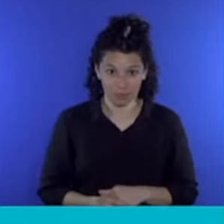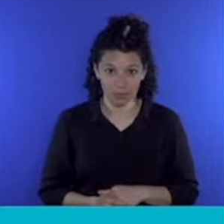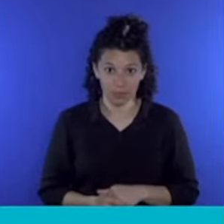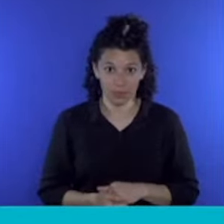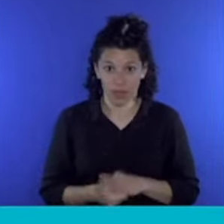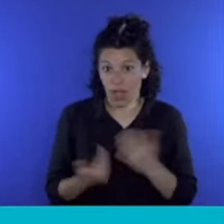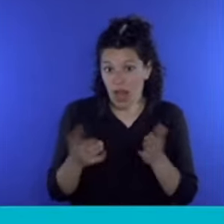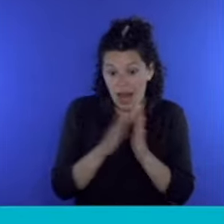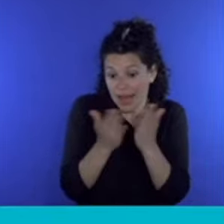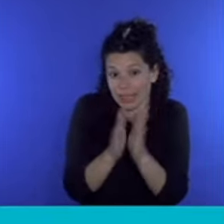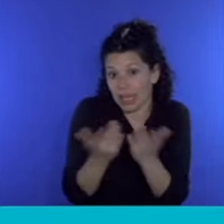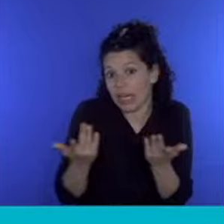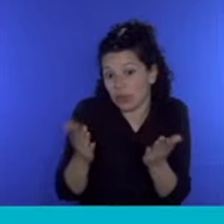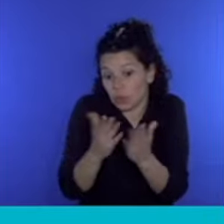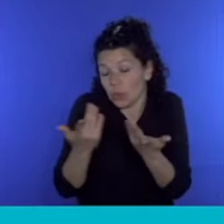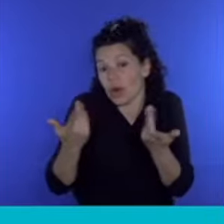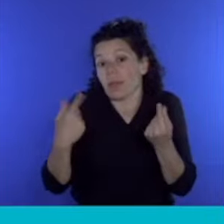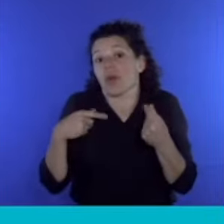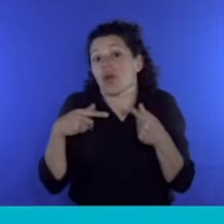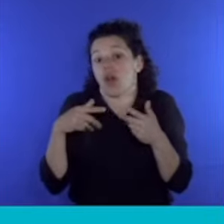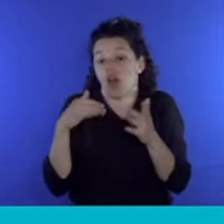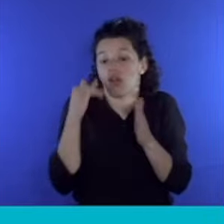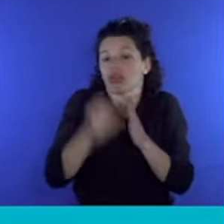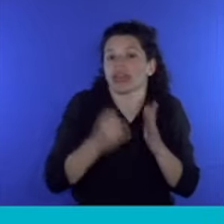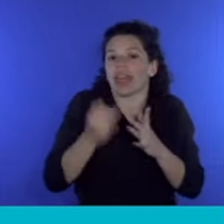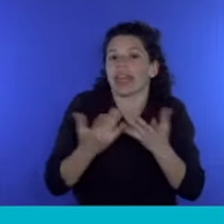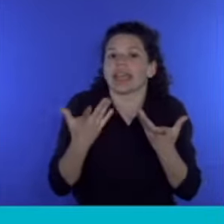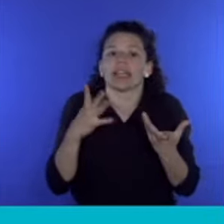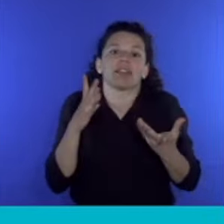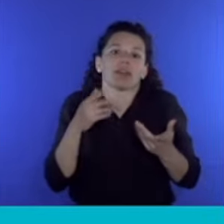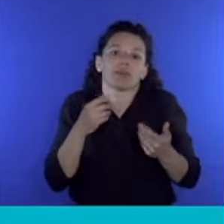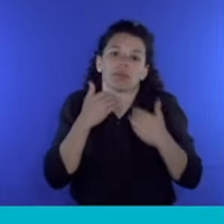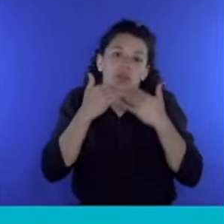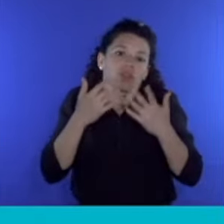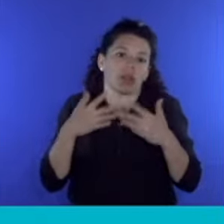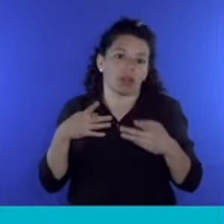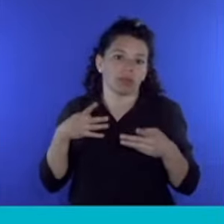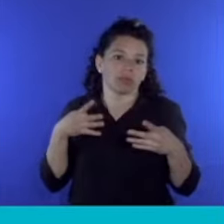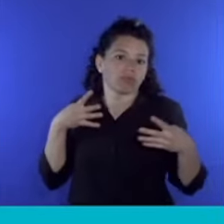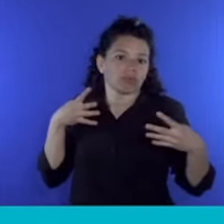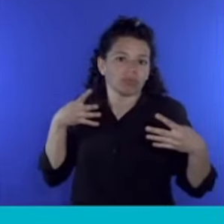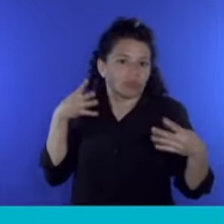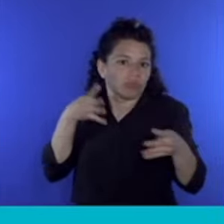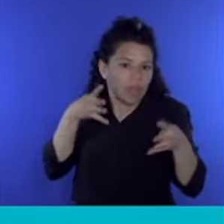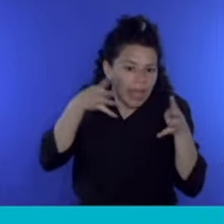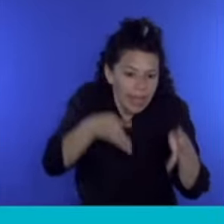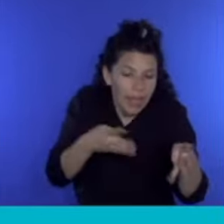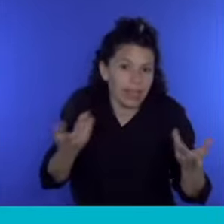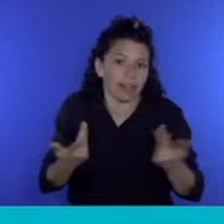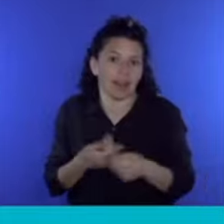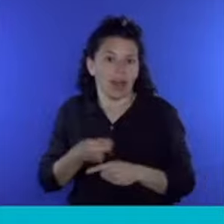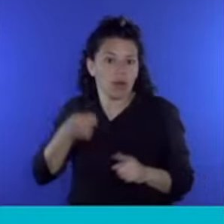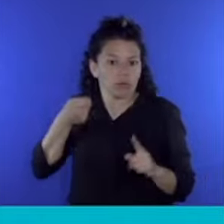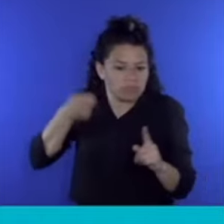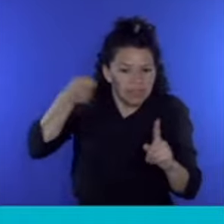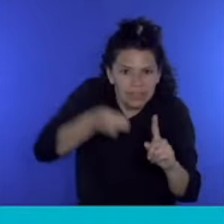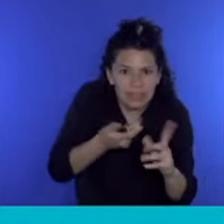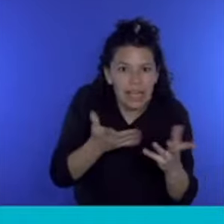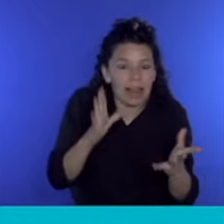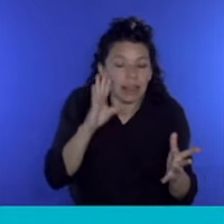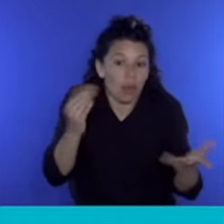Muchas veces describe actos muy cuestionables, un asesinato, una guerra, todo tipo de problemas. Pero está bien porque esa